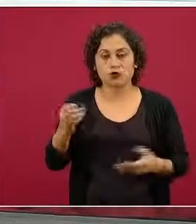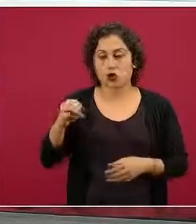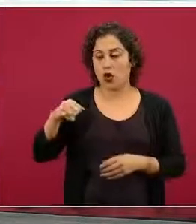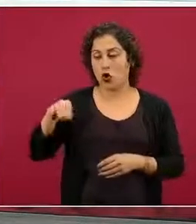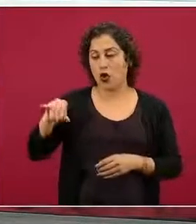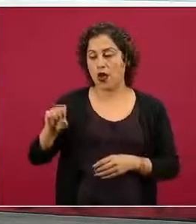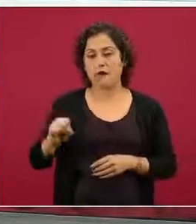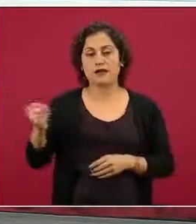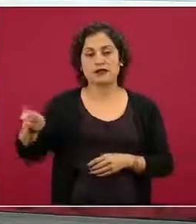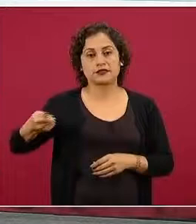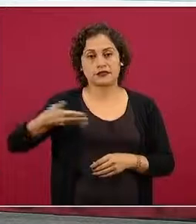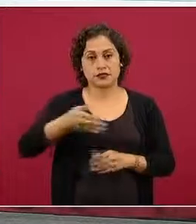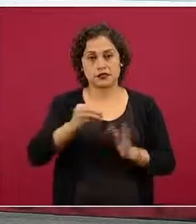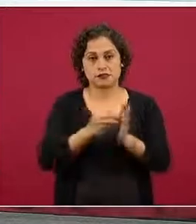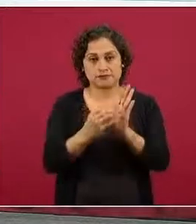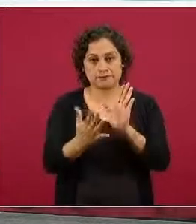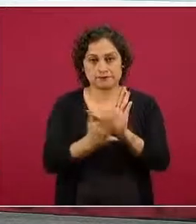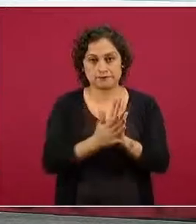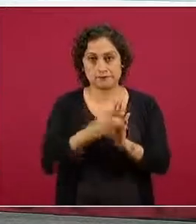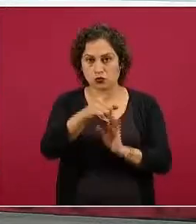pueden encontrar en